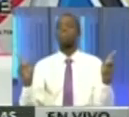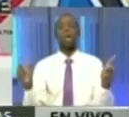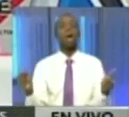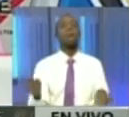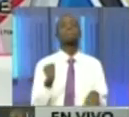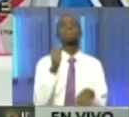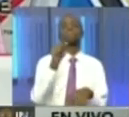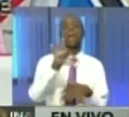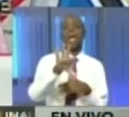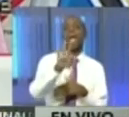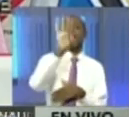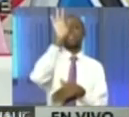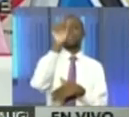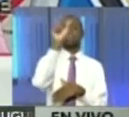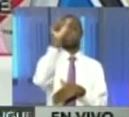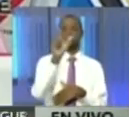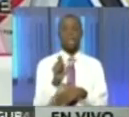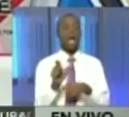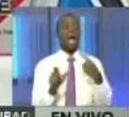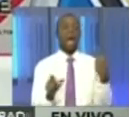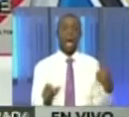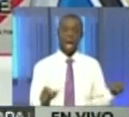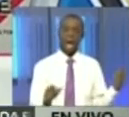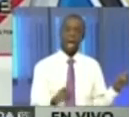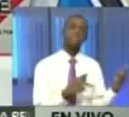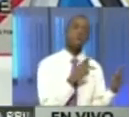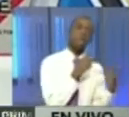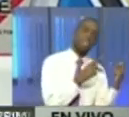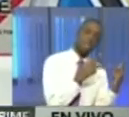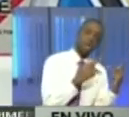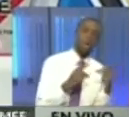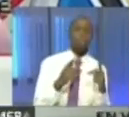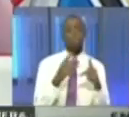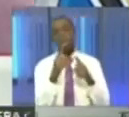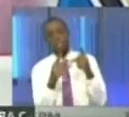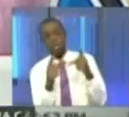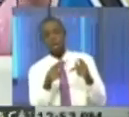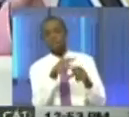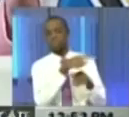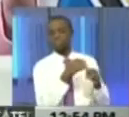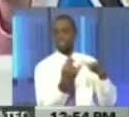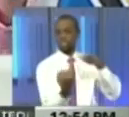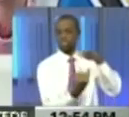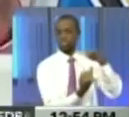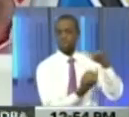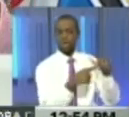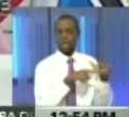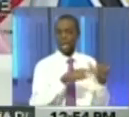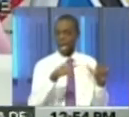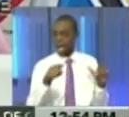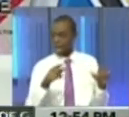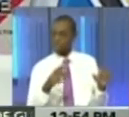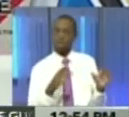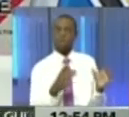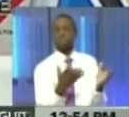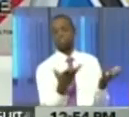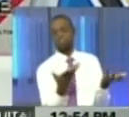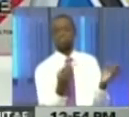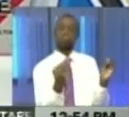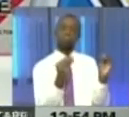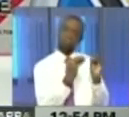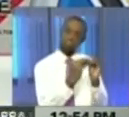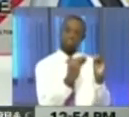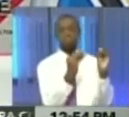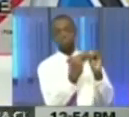tenemos las organizaciones políticas que tienen intereses que son concurrentes. Son distintas en un sentido, porque lo que se